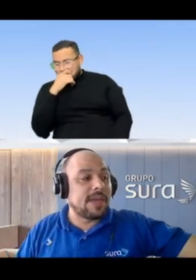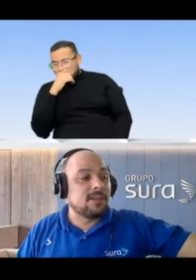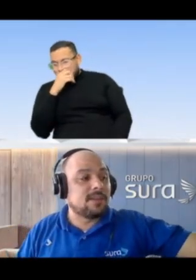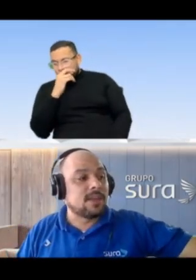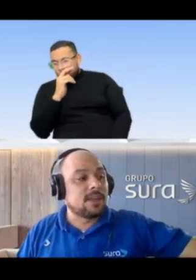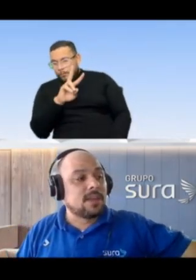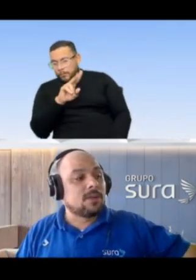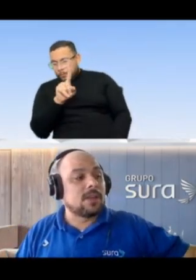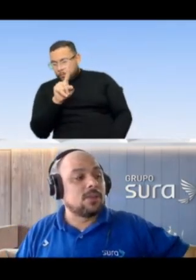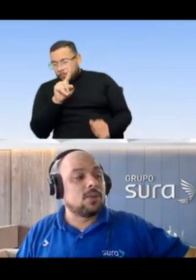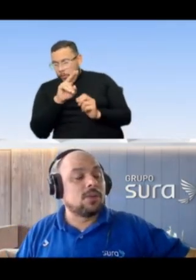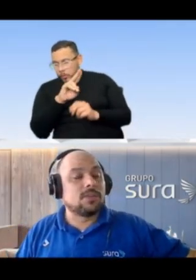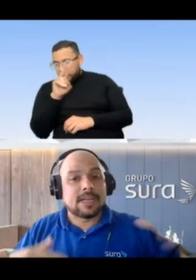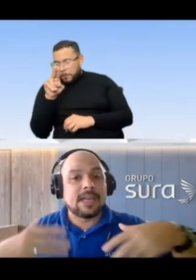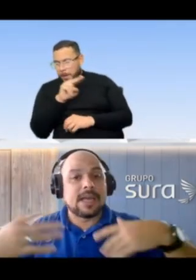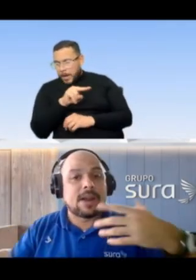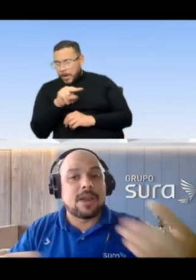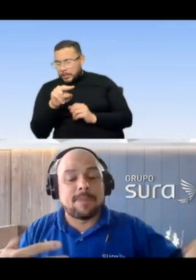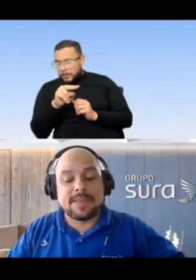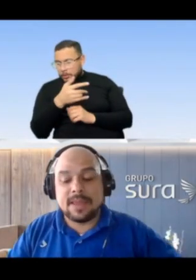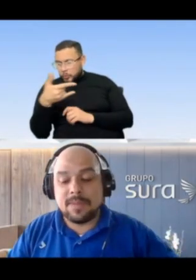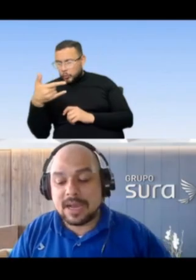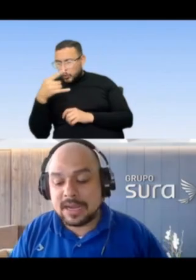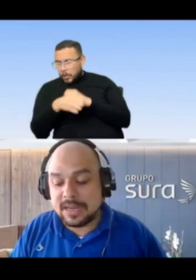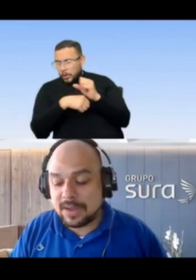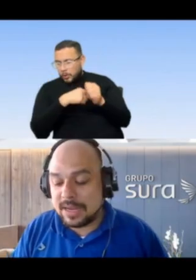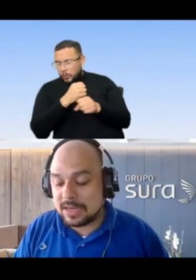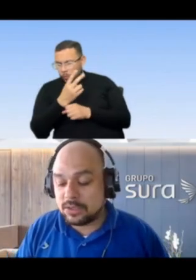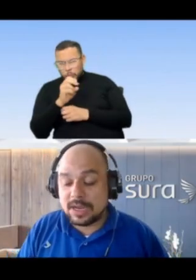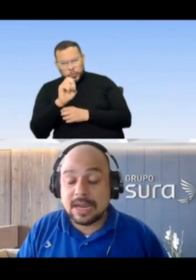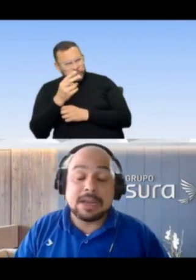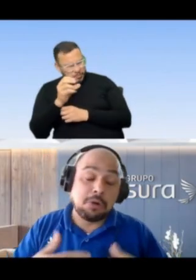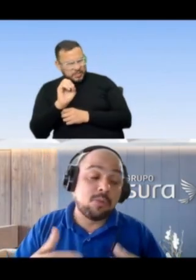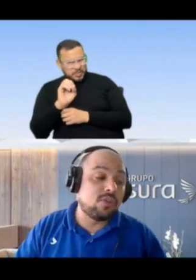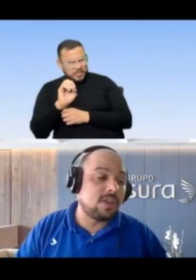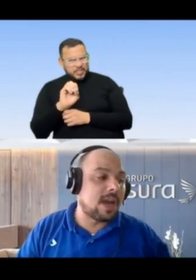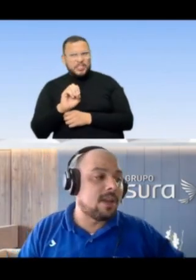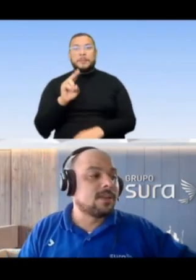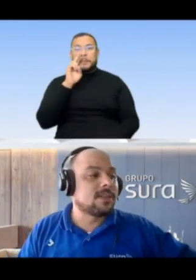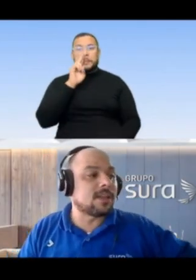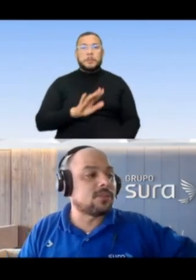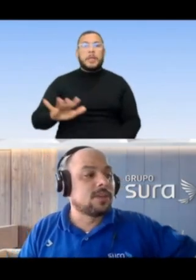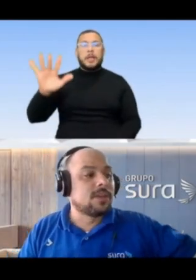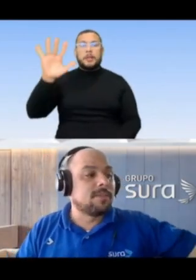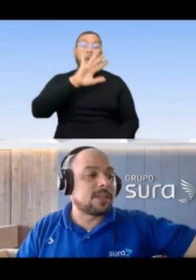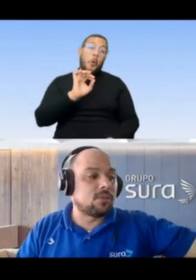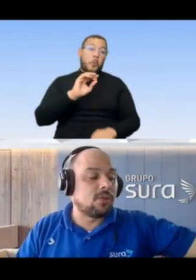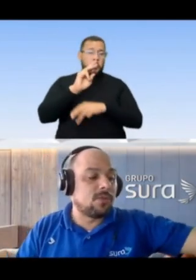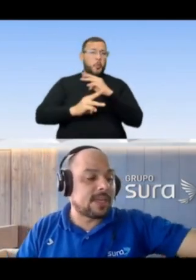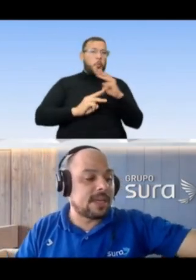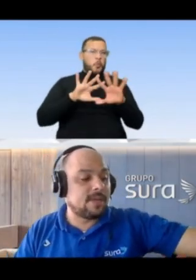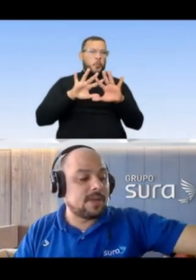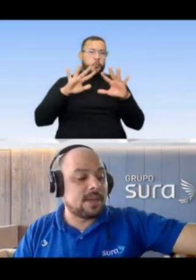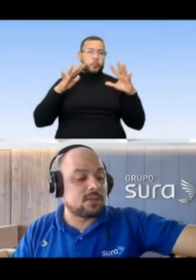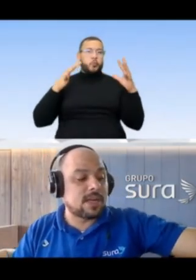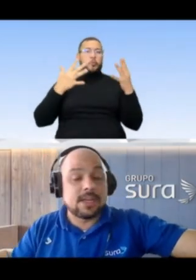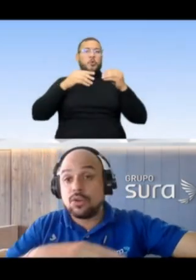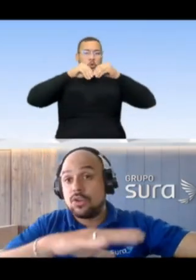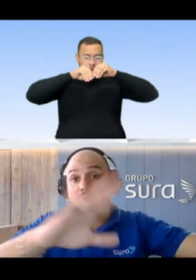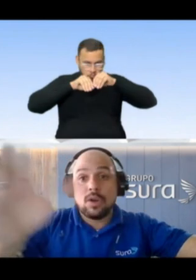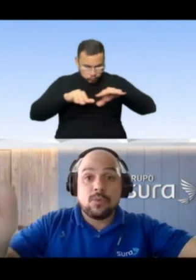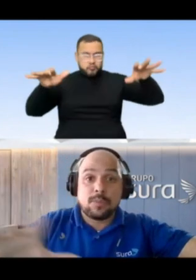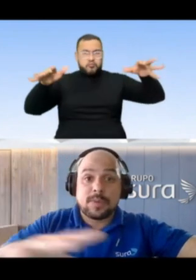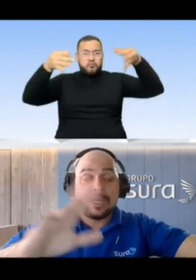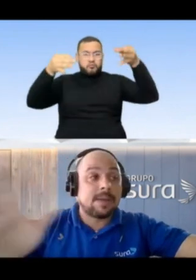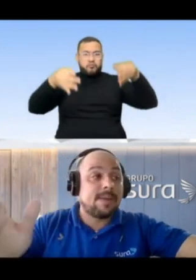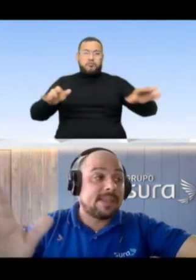año 2020, cuando declararon la pandemia a nivel nacional o mundial, ¿cierto? Más que todo fue aquí a nivel nacional,